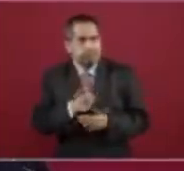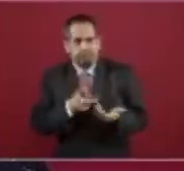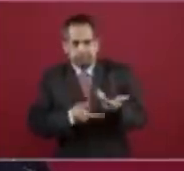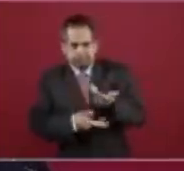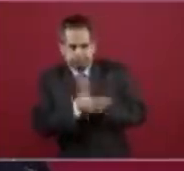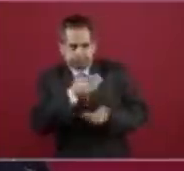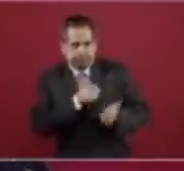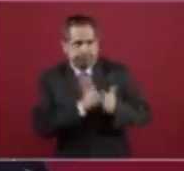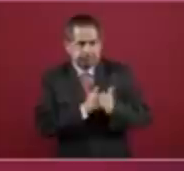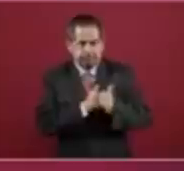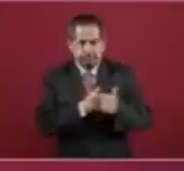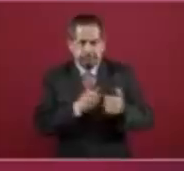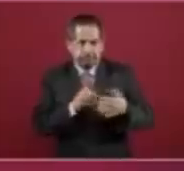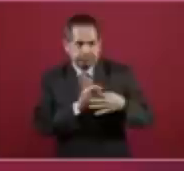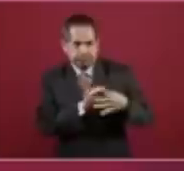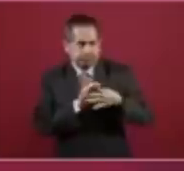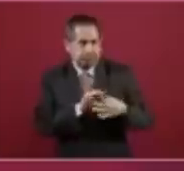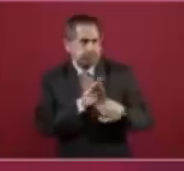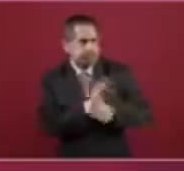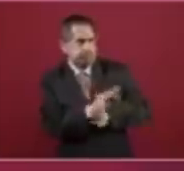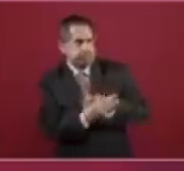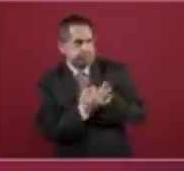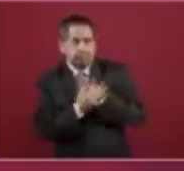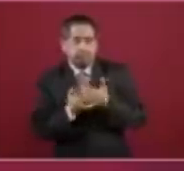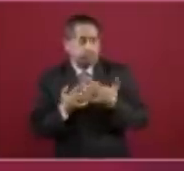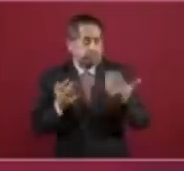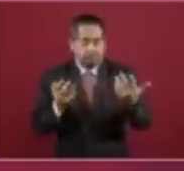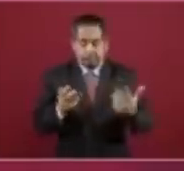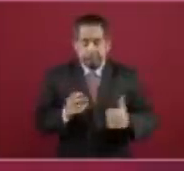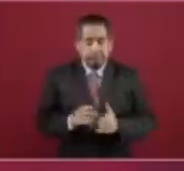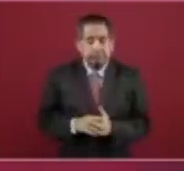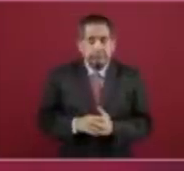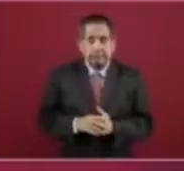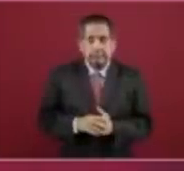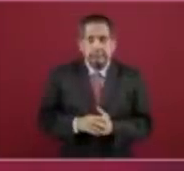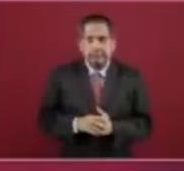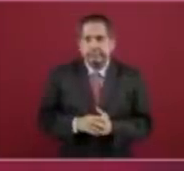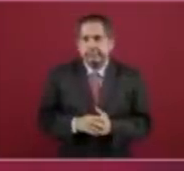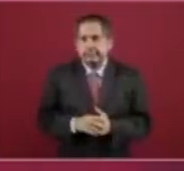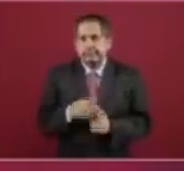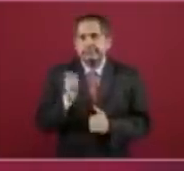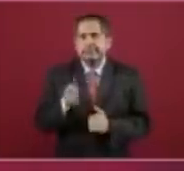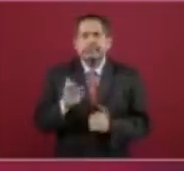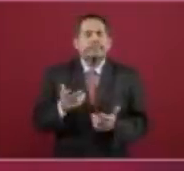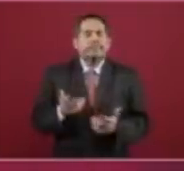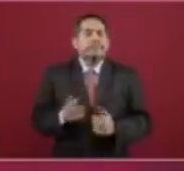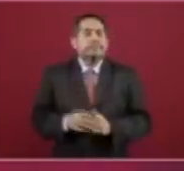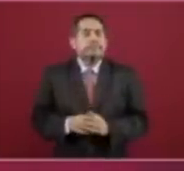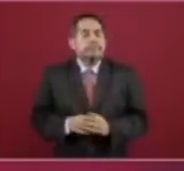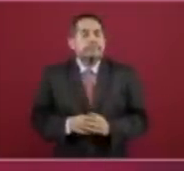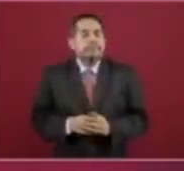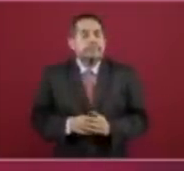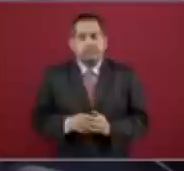cooperación, de ayuda mutua, que no